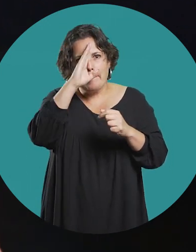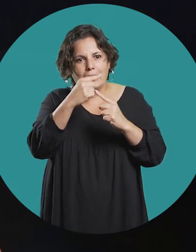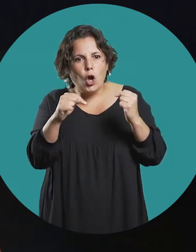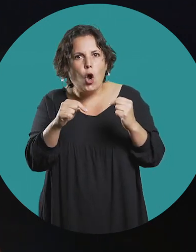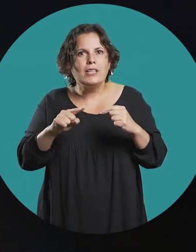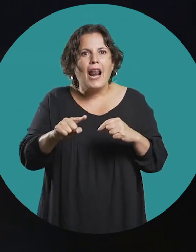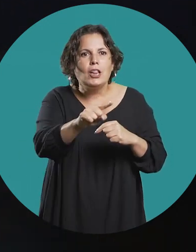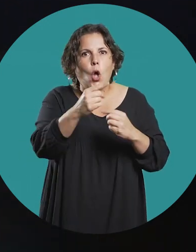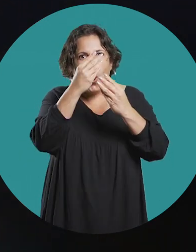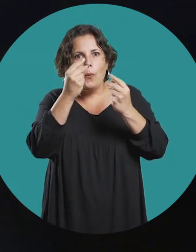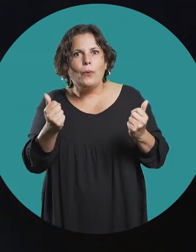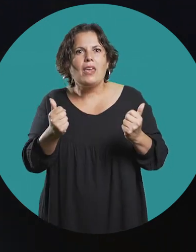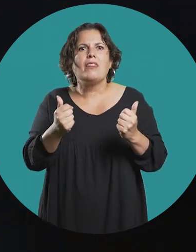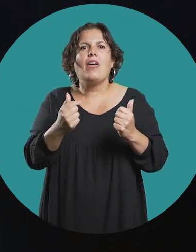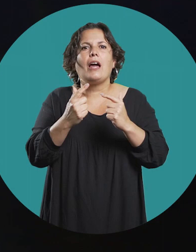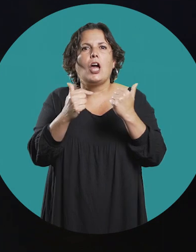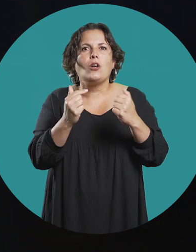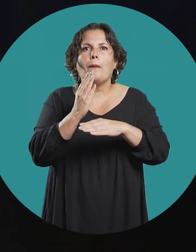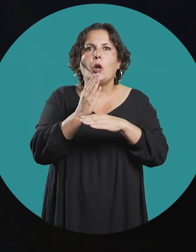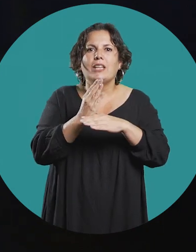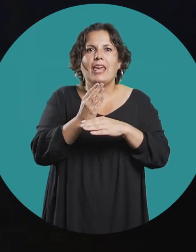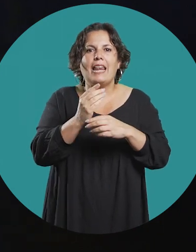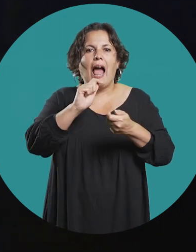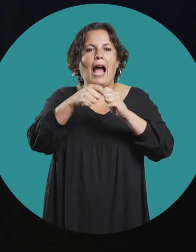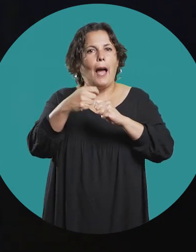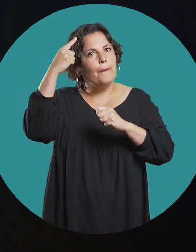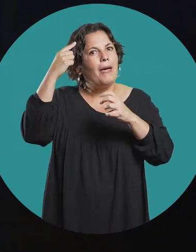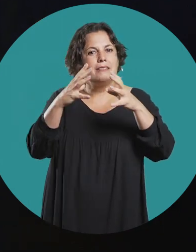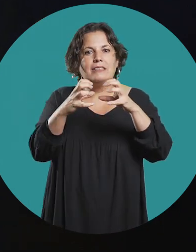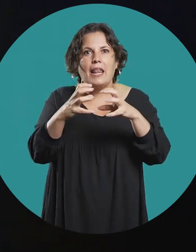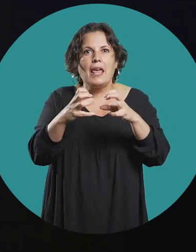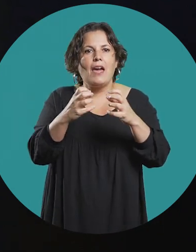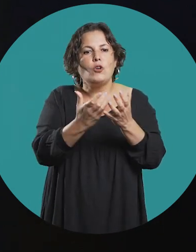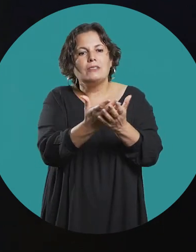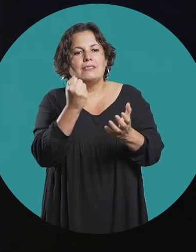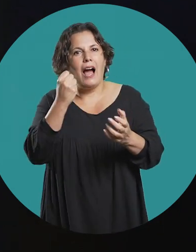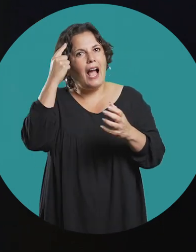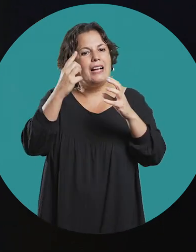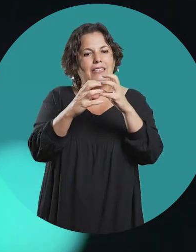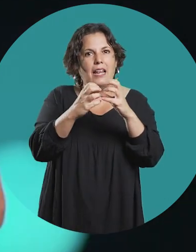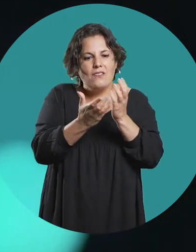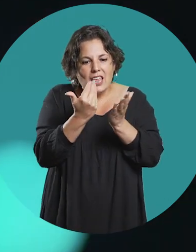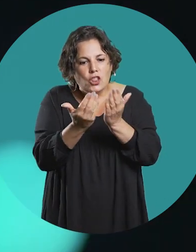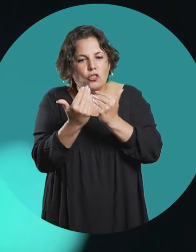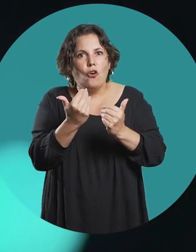cosas y se las olvidaban y qué proteínas cambiaban en sus cerebros y les sacábamos los cerebritos, así